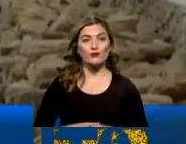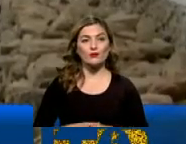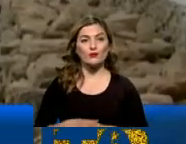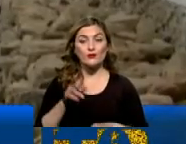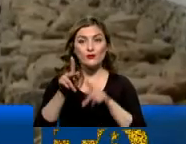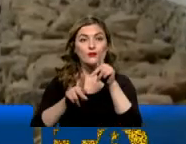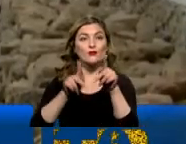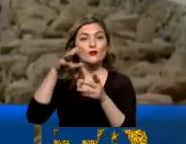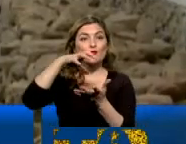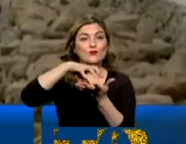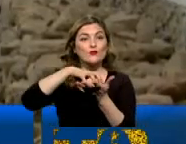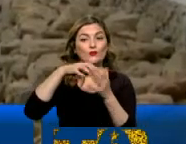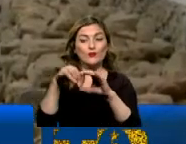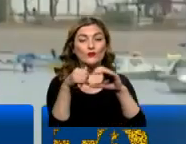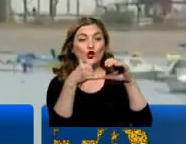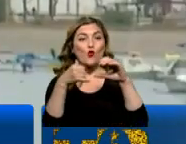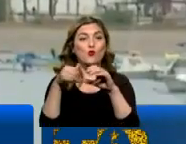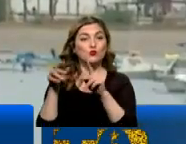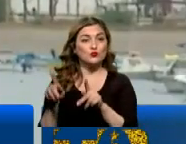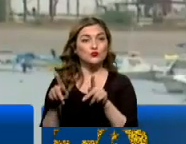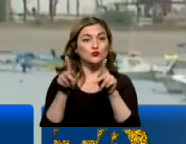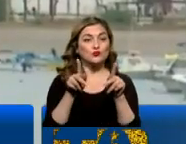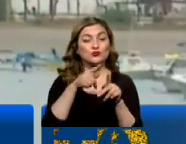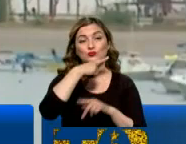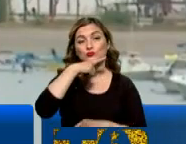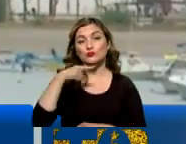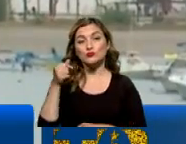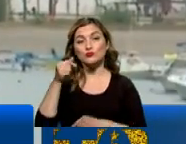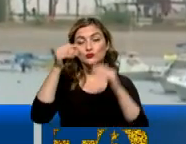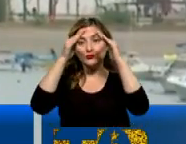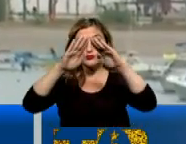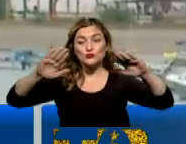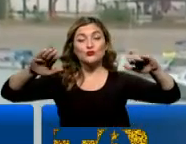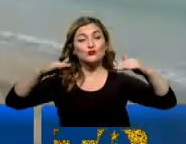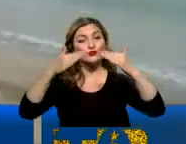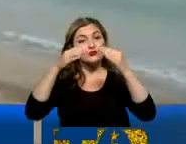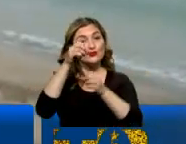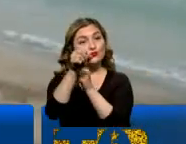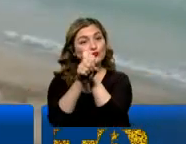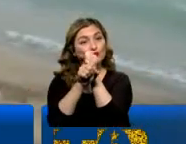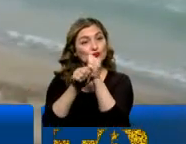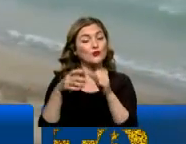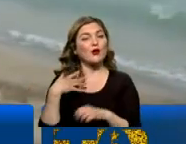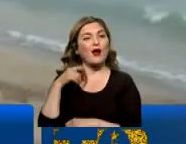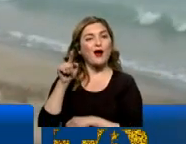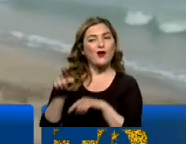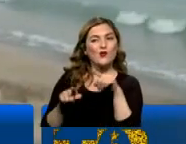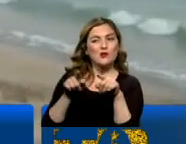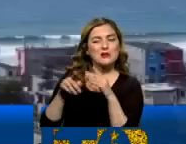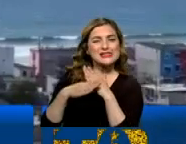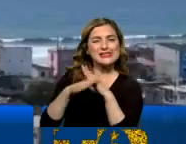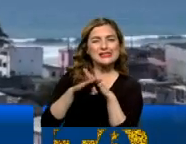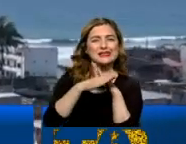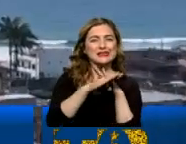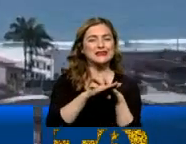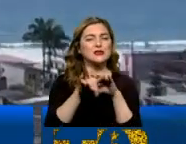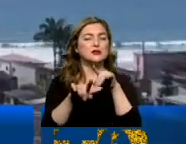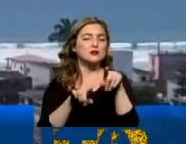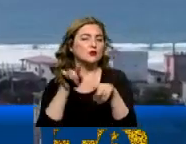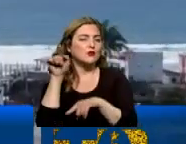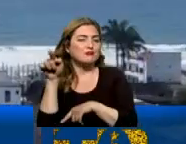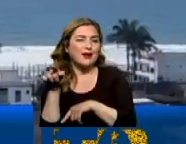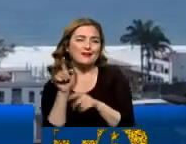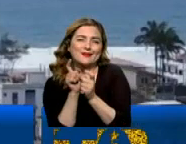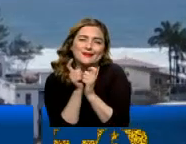Las playas de la provincia de Santa Elena se alistan para los feriados de Navidad y Año Nuevo. Algunas mantienen sus restricciones, mientras que otras